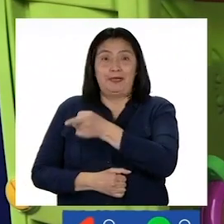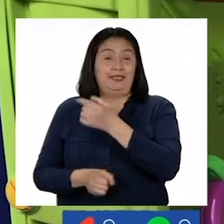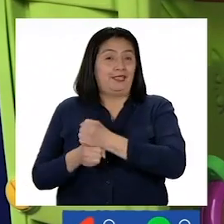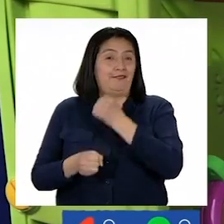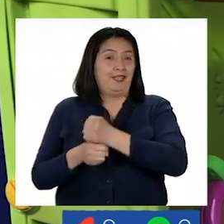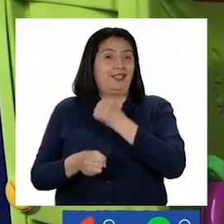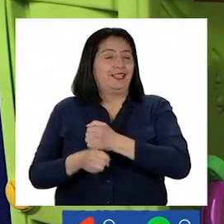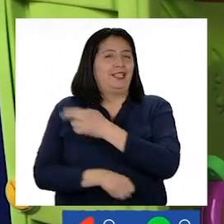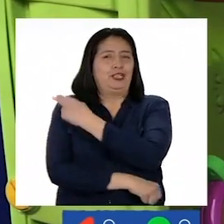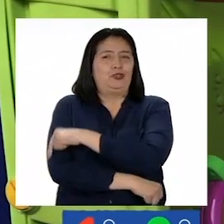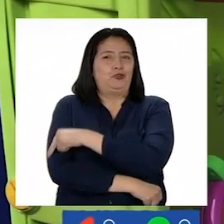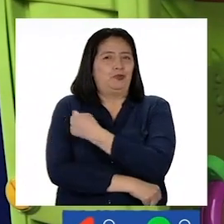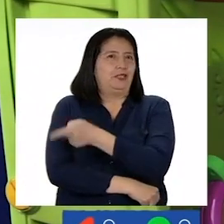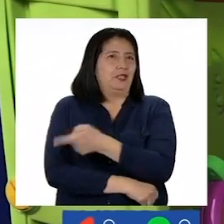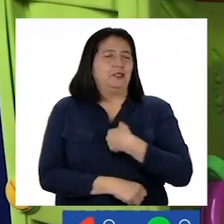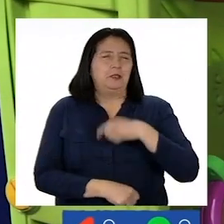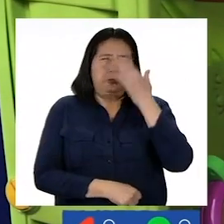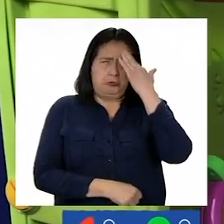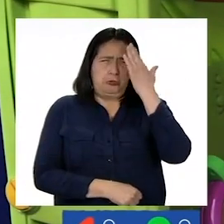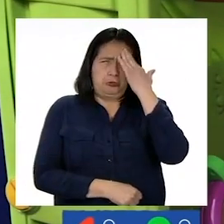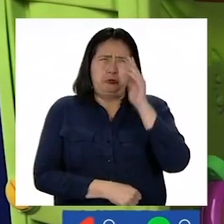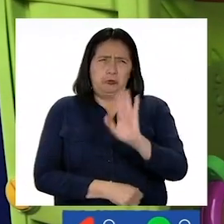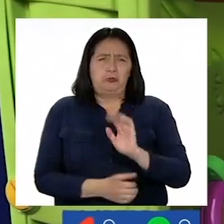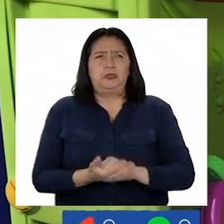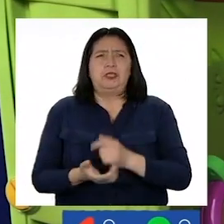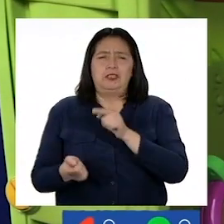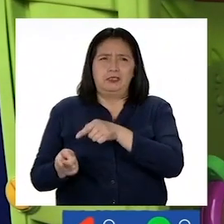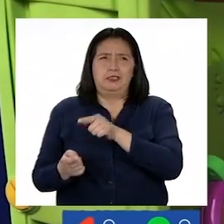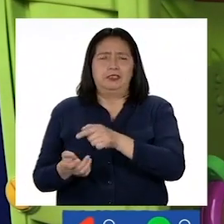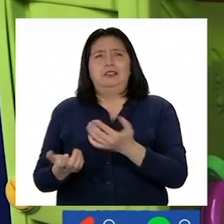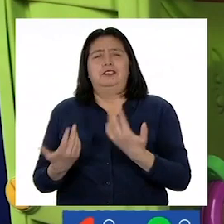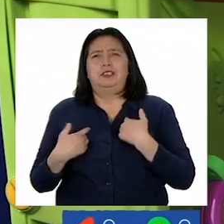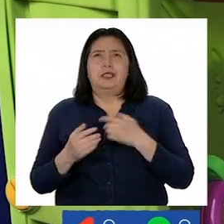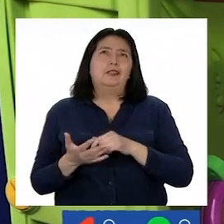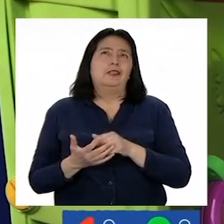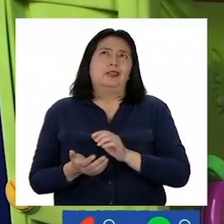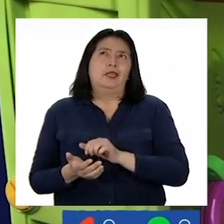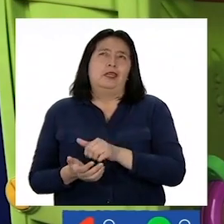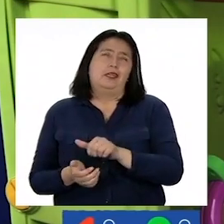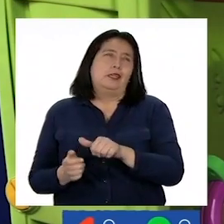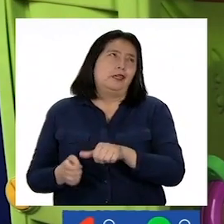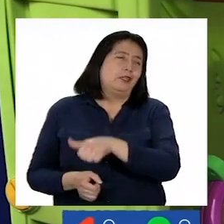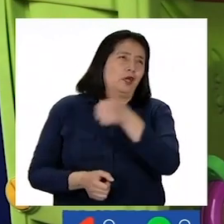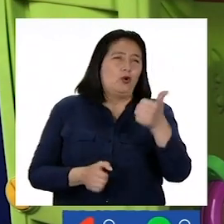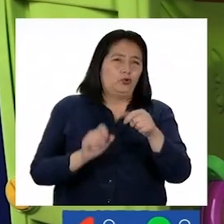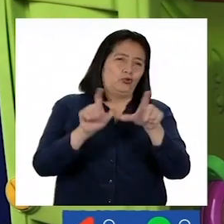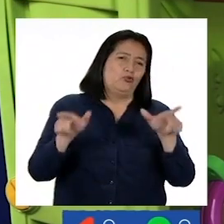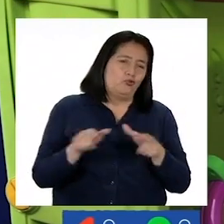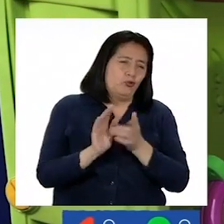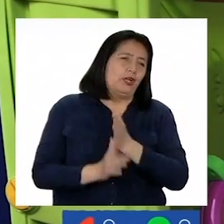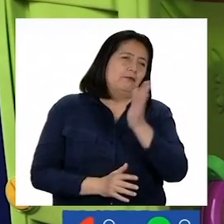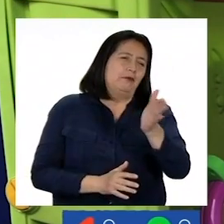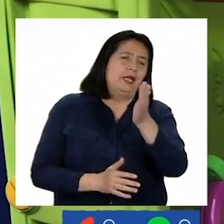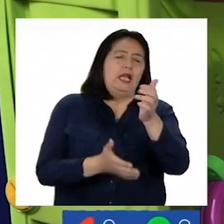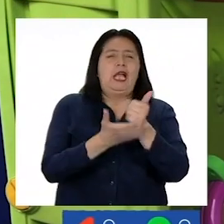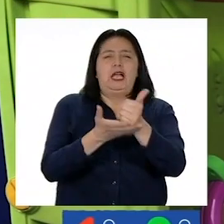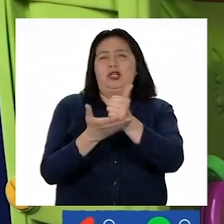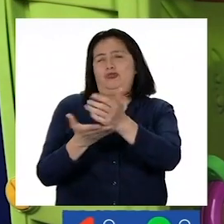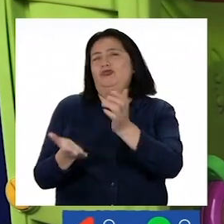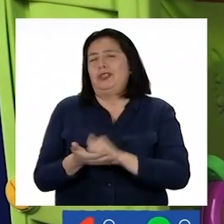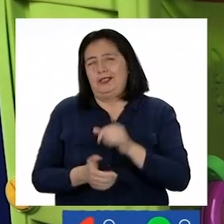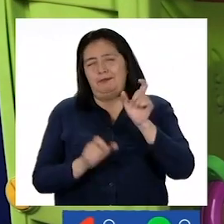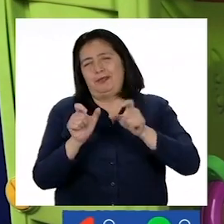hospital. Sé que cada cierto tiempo tiene misiones para ayudar a las personas en lugares